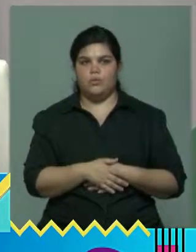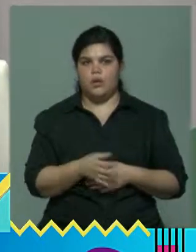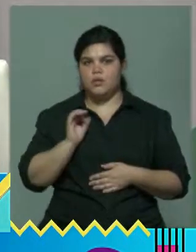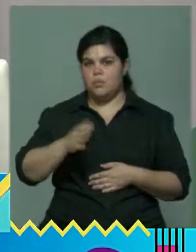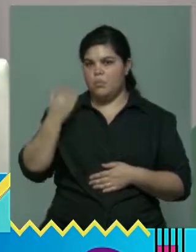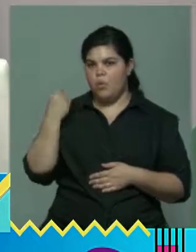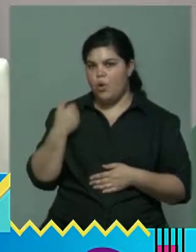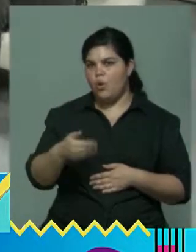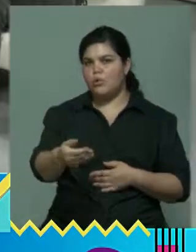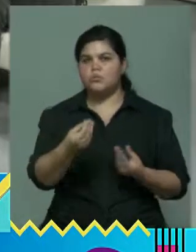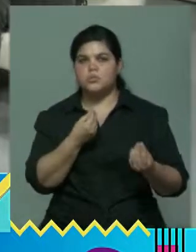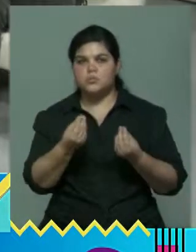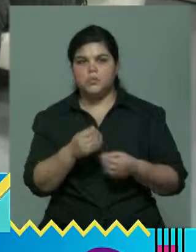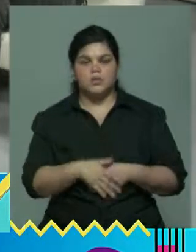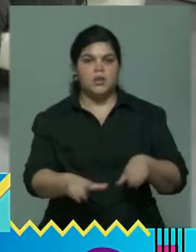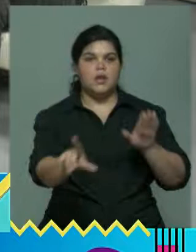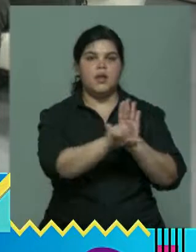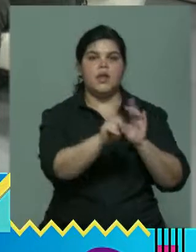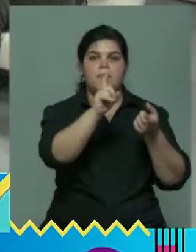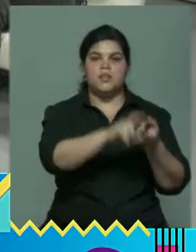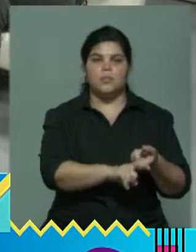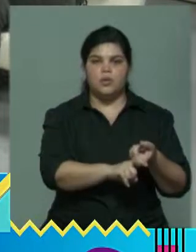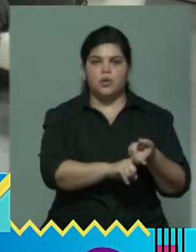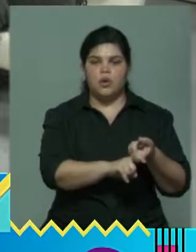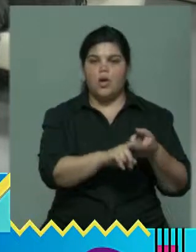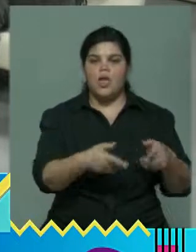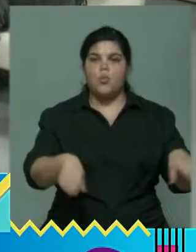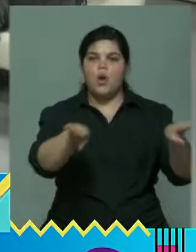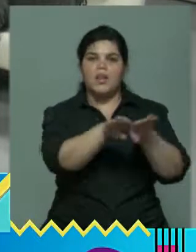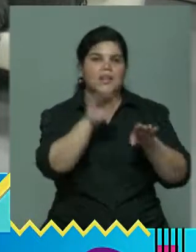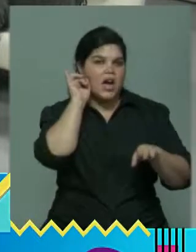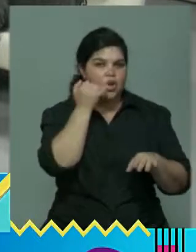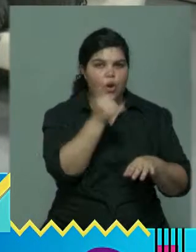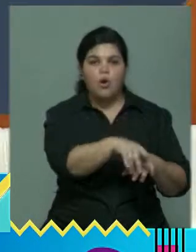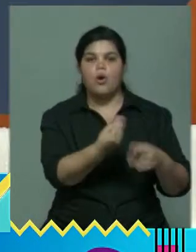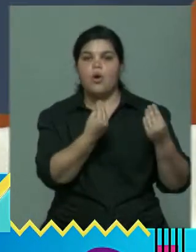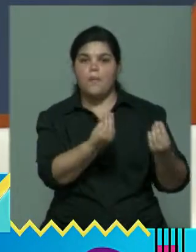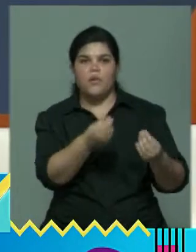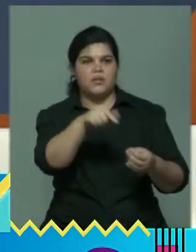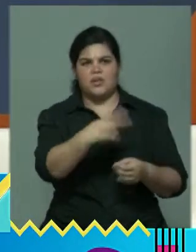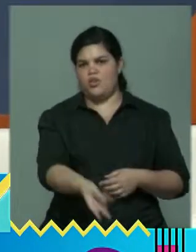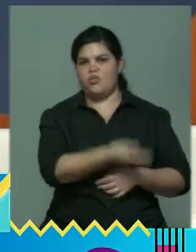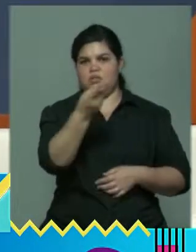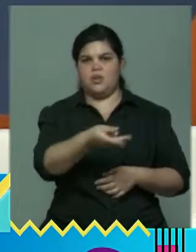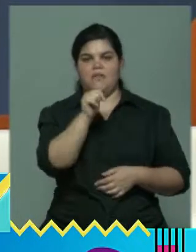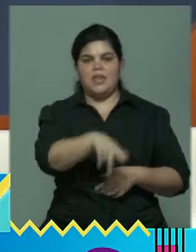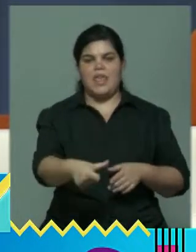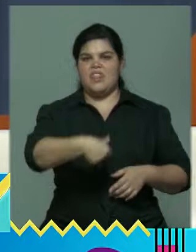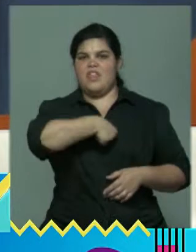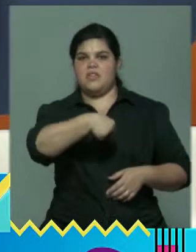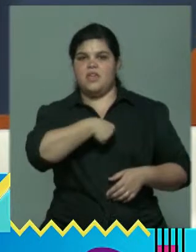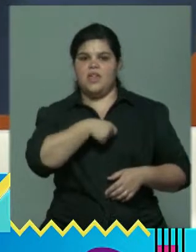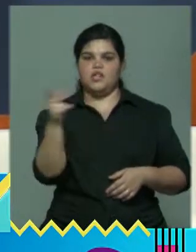en Argentina? La ley de matrimonio igualitario yo creo que fue una ley bisagra en el debate, por lo menos dentro de lo que es la discriminación hacia la diversidad sexual, porque el debate